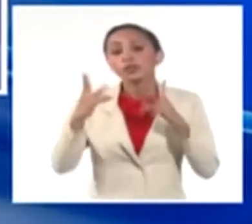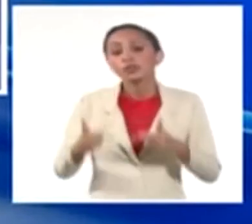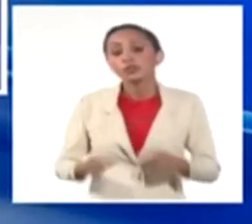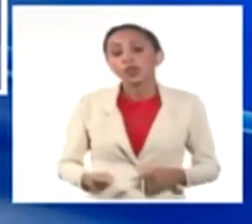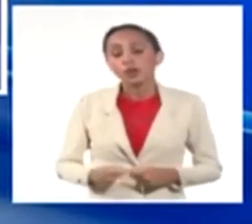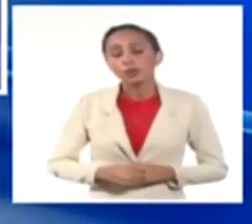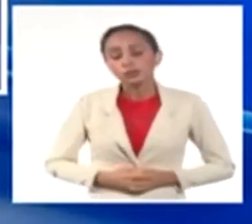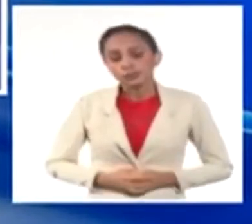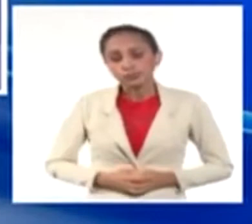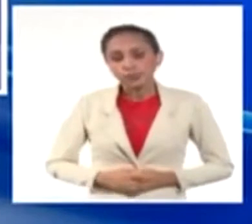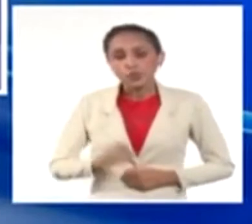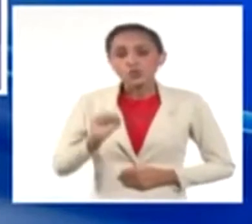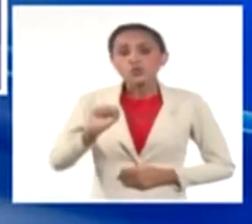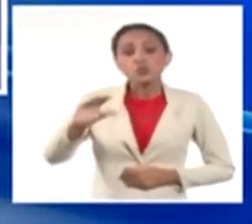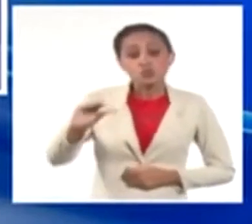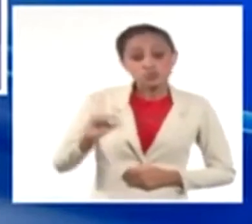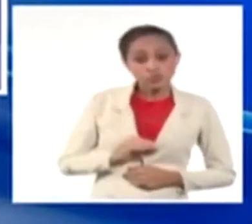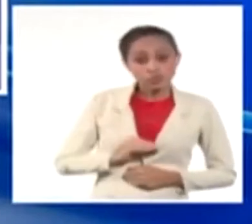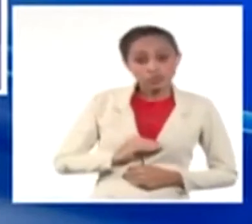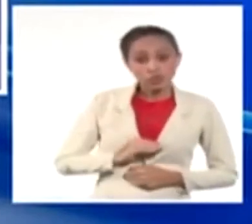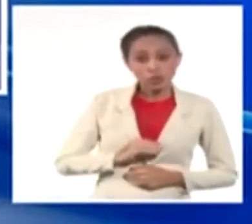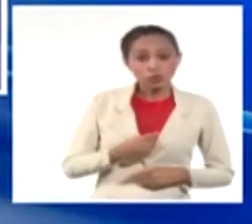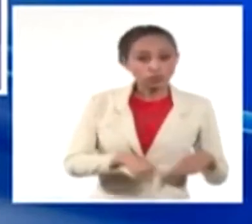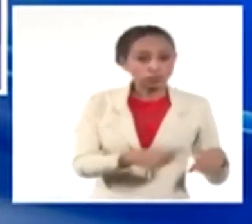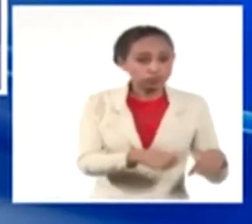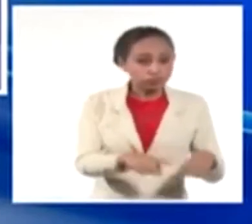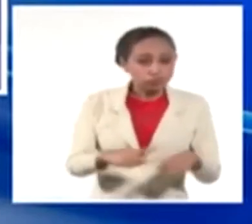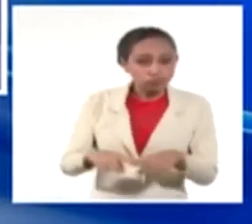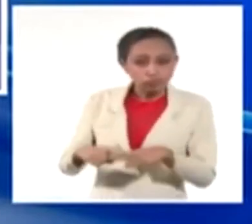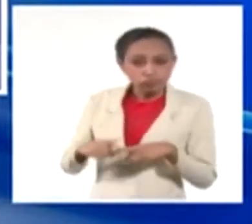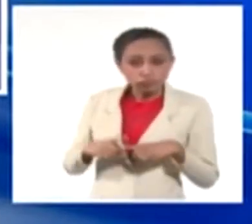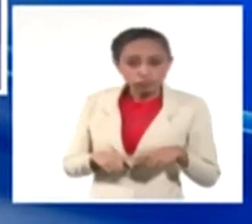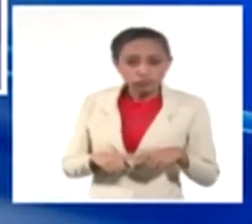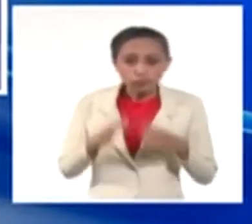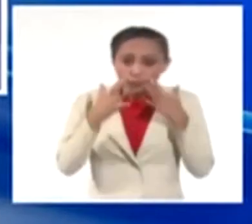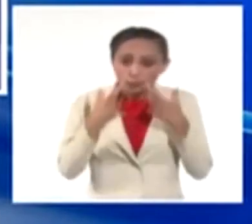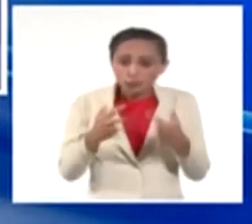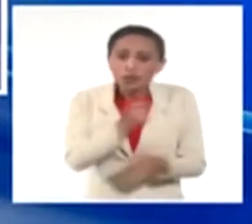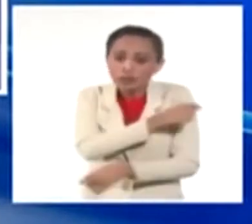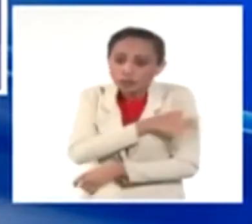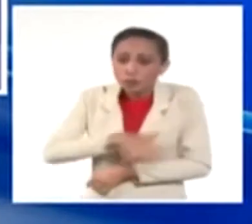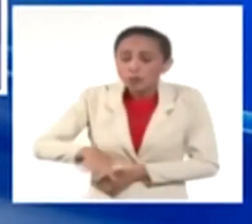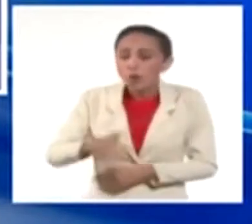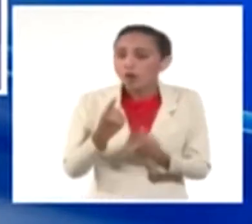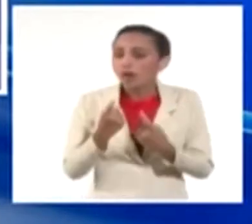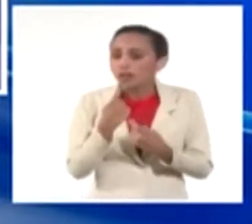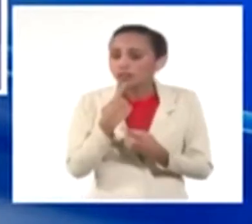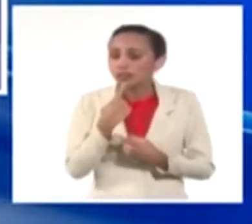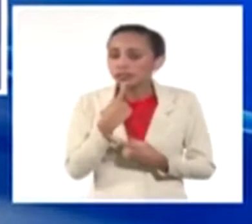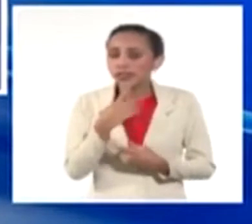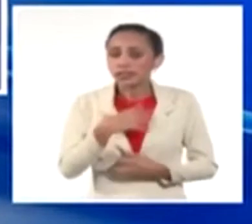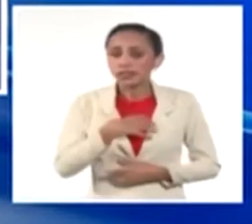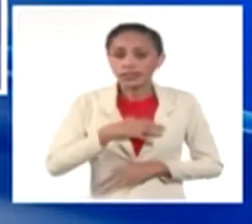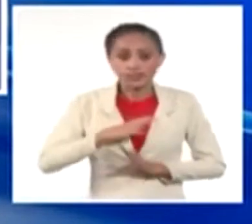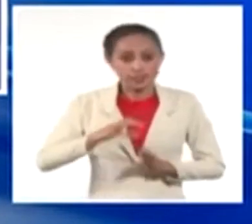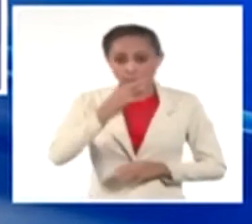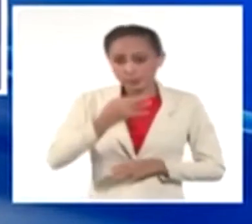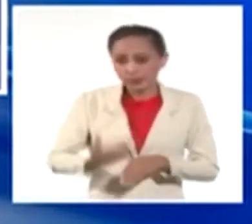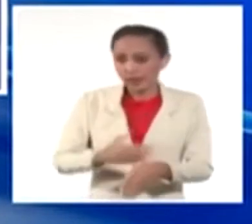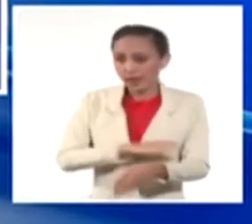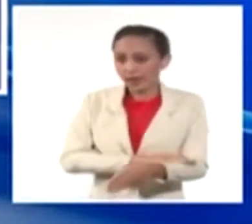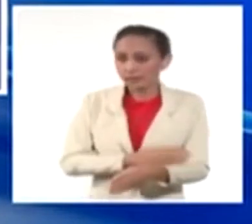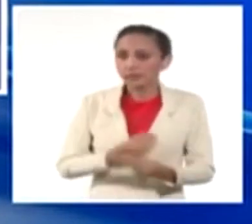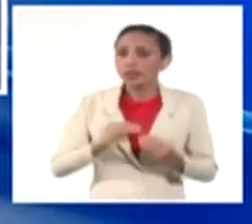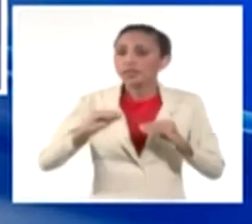los subsidios a productos y servicios de alto impacto en la población ya explicados, se le asigna